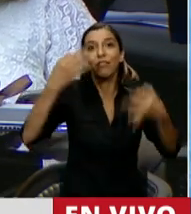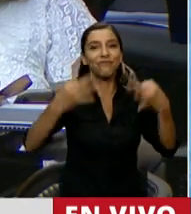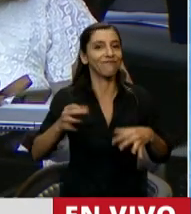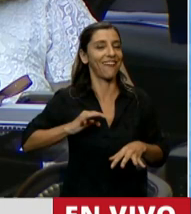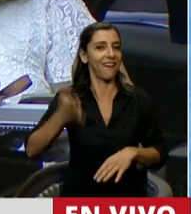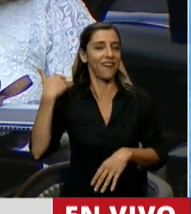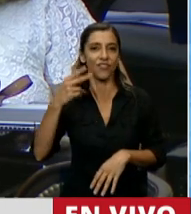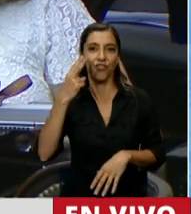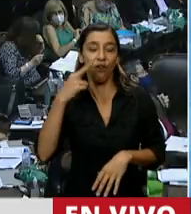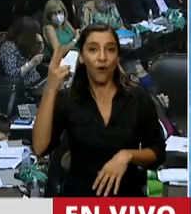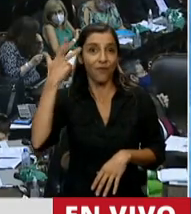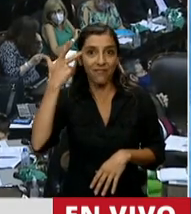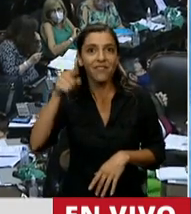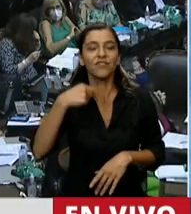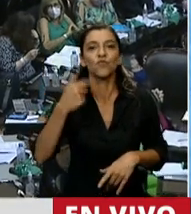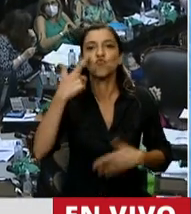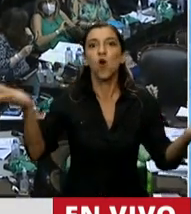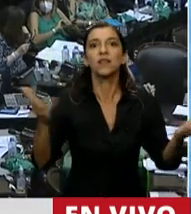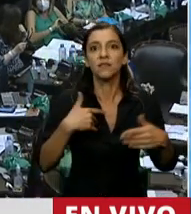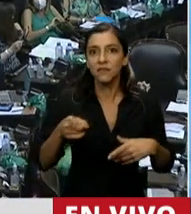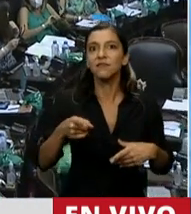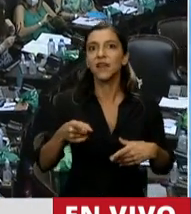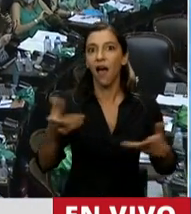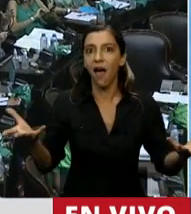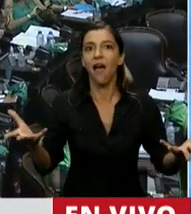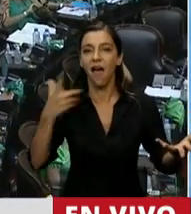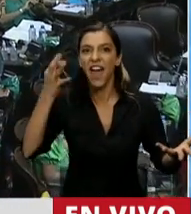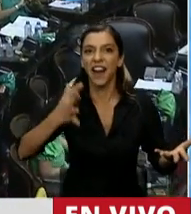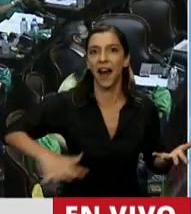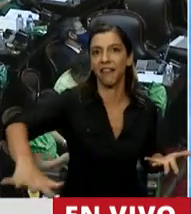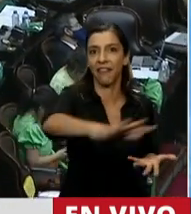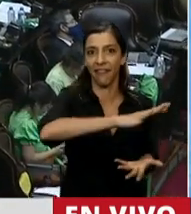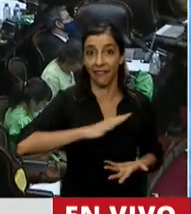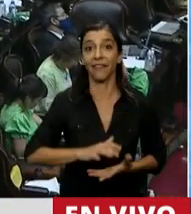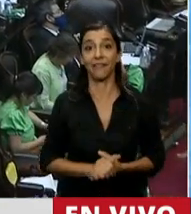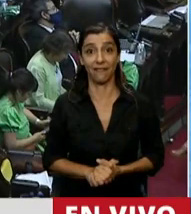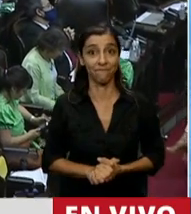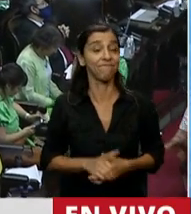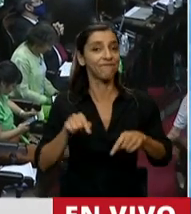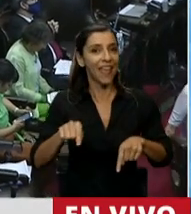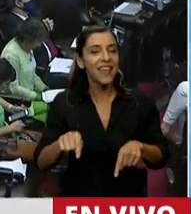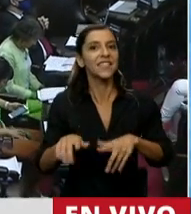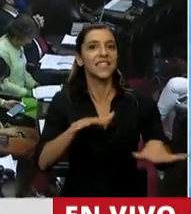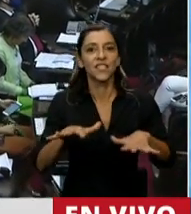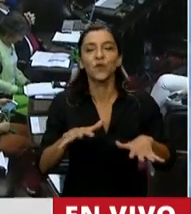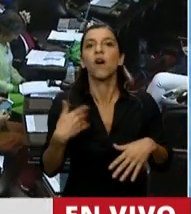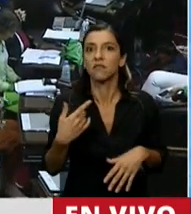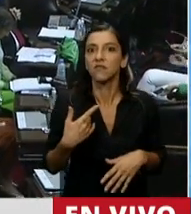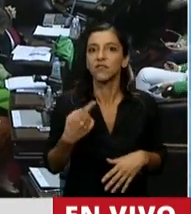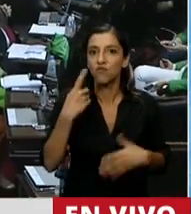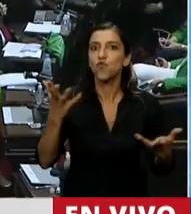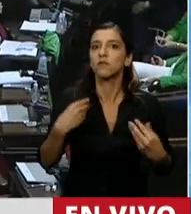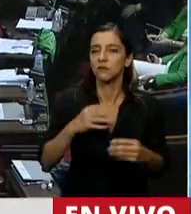creo que desnudó las diversas realidades que tenemos en este país. Obligó o instó a que varias de las